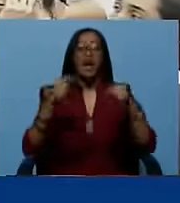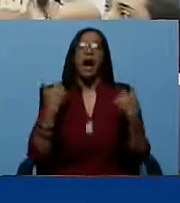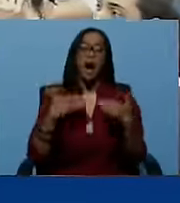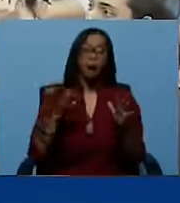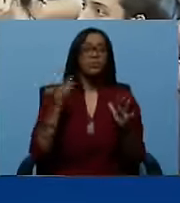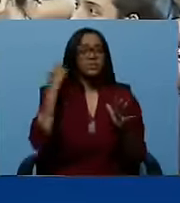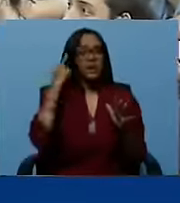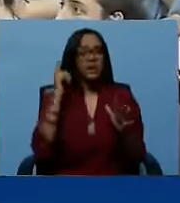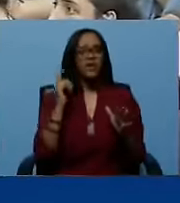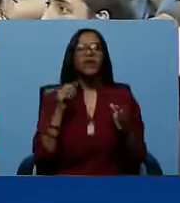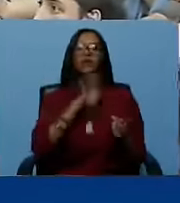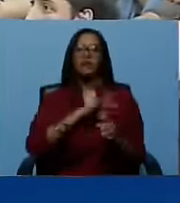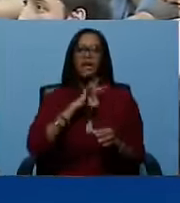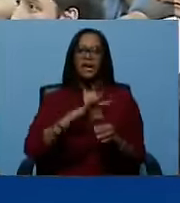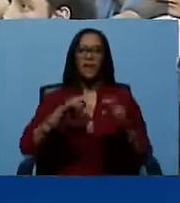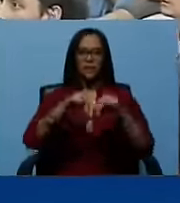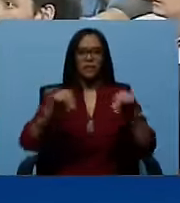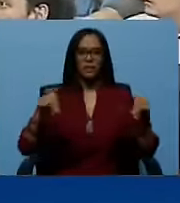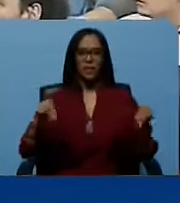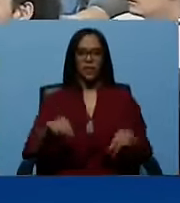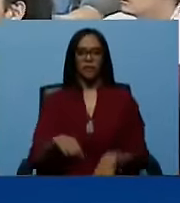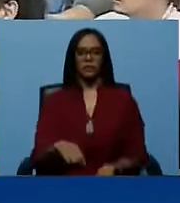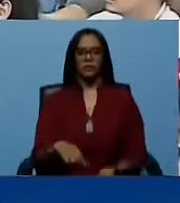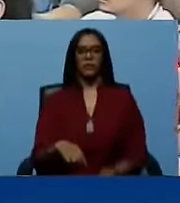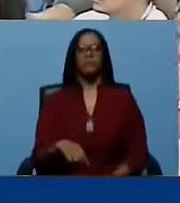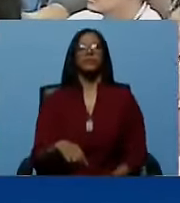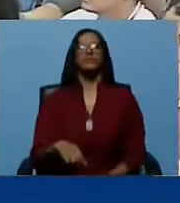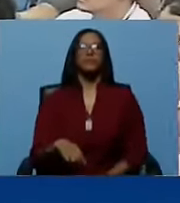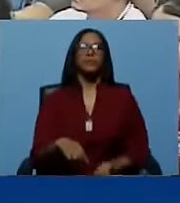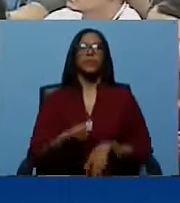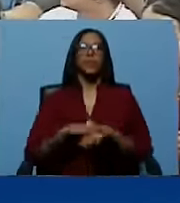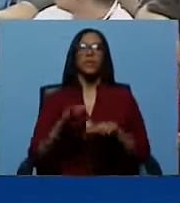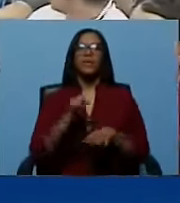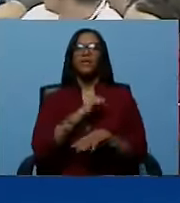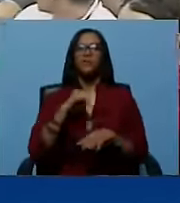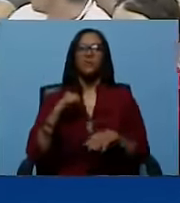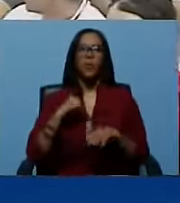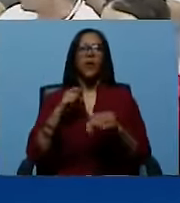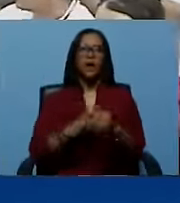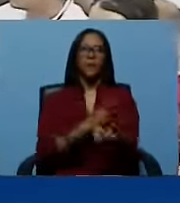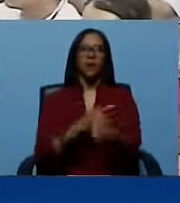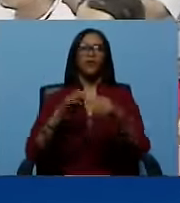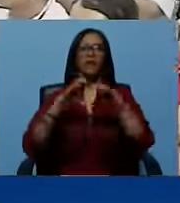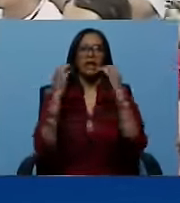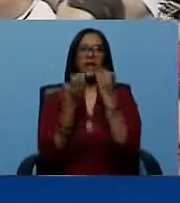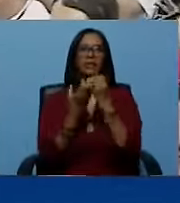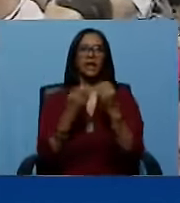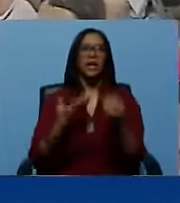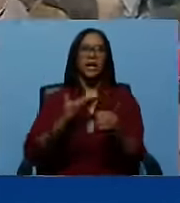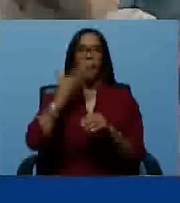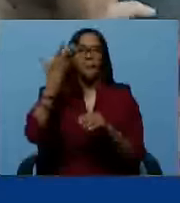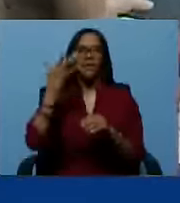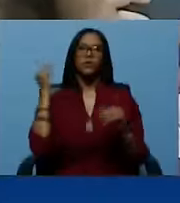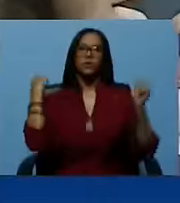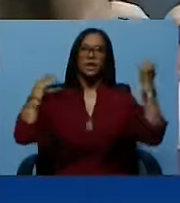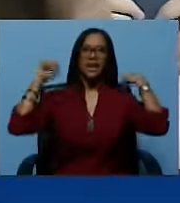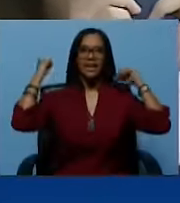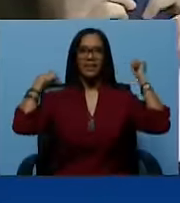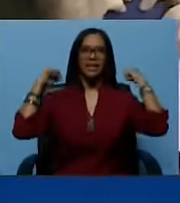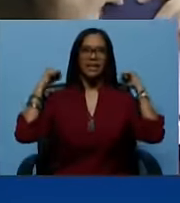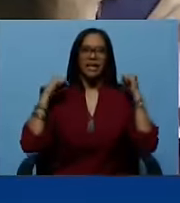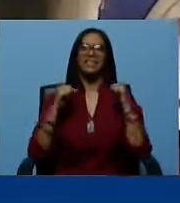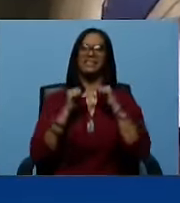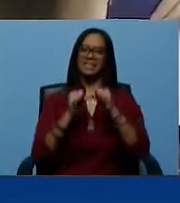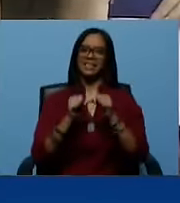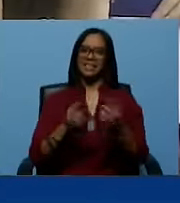saberlo, el socialismo territorial. Porque somos hermanos de clase, porque el espíritu de la rebeldía sigue ardiendo en